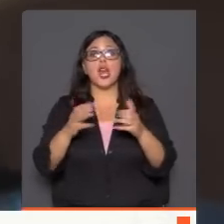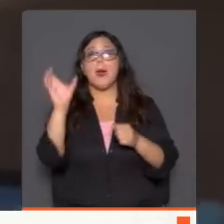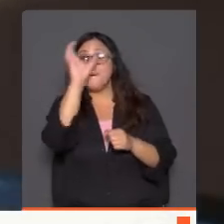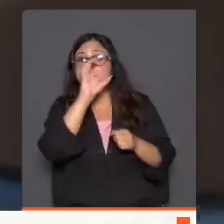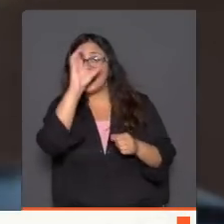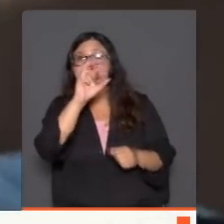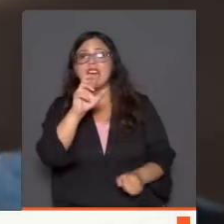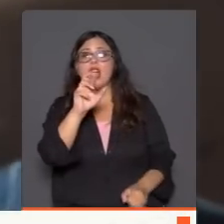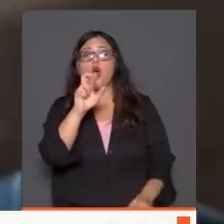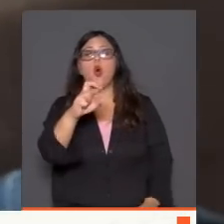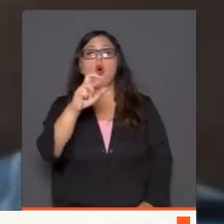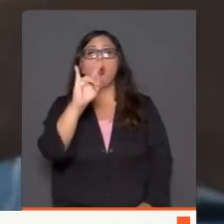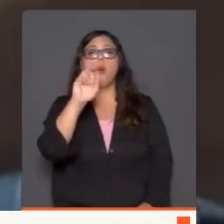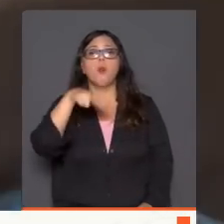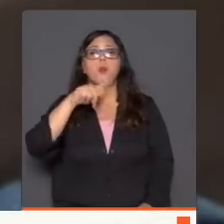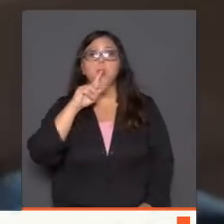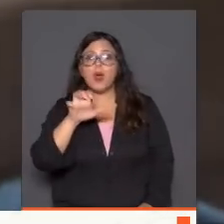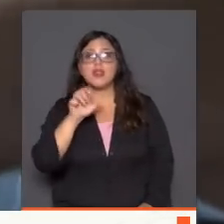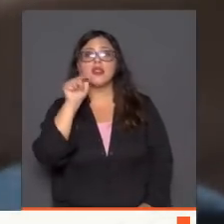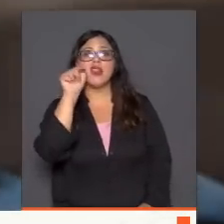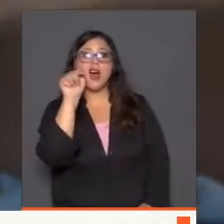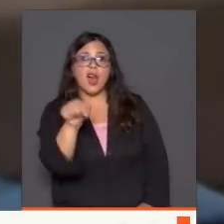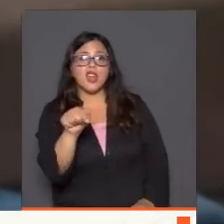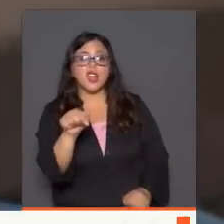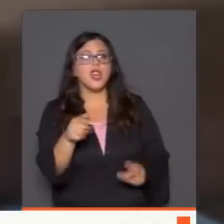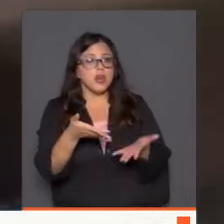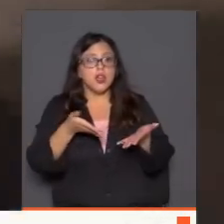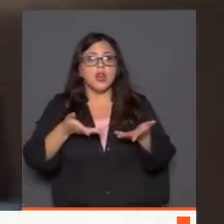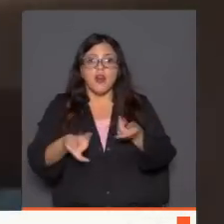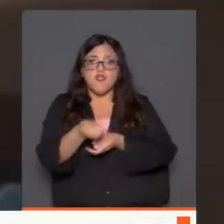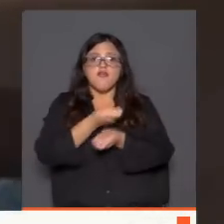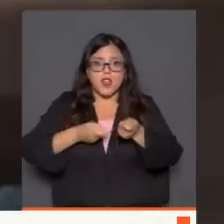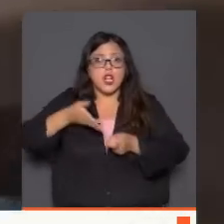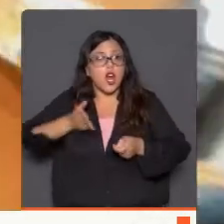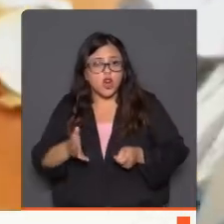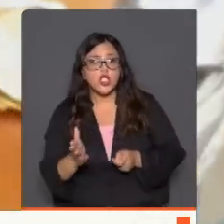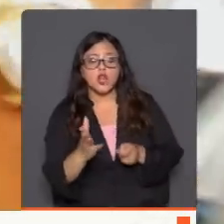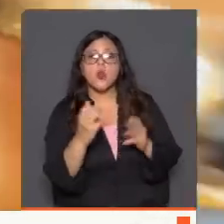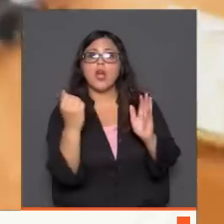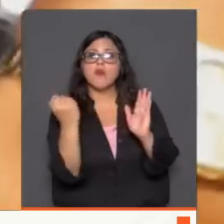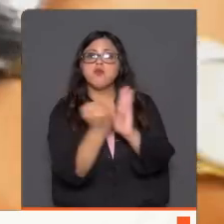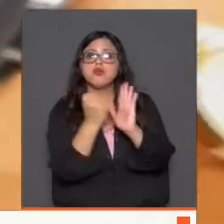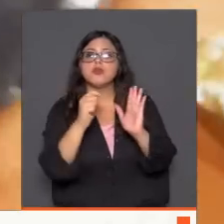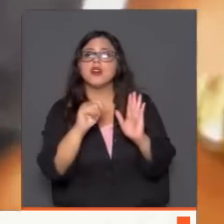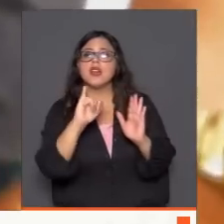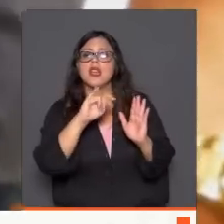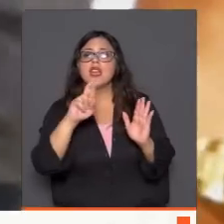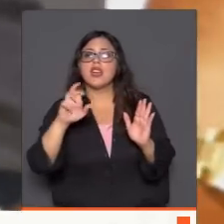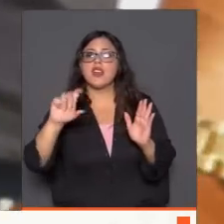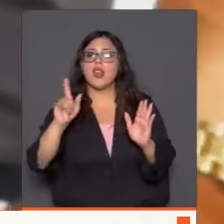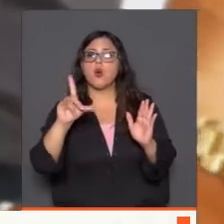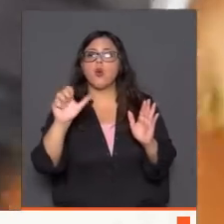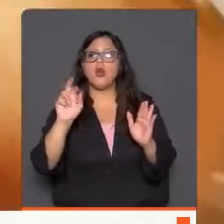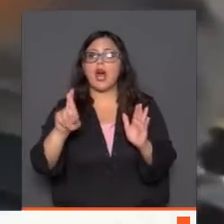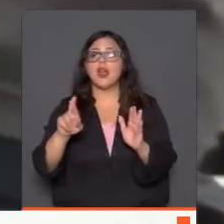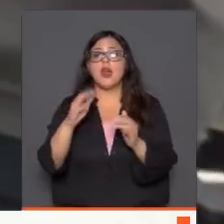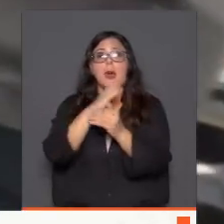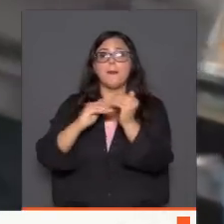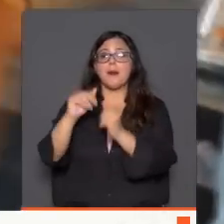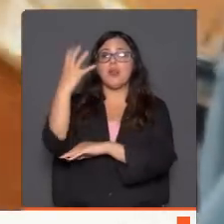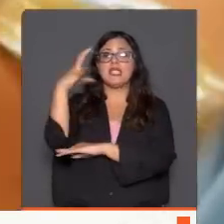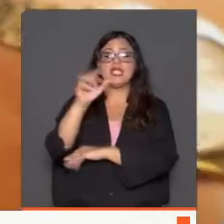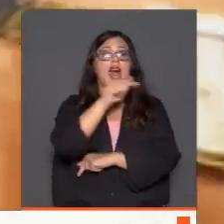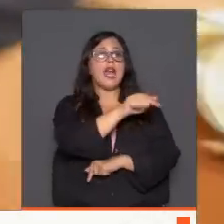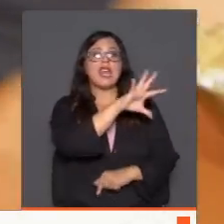siguen ofreciendo productos con el timbre irregular, lo mismo que en La Serena. Es 501. Pero hay unos que